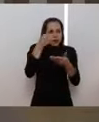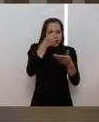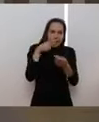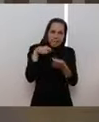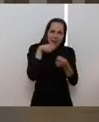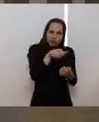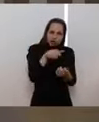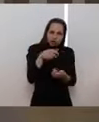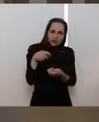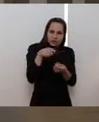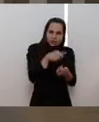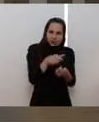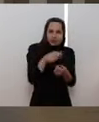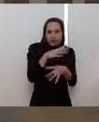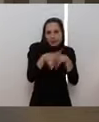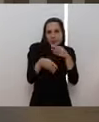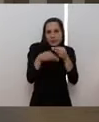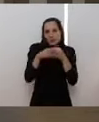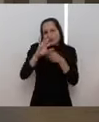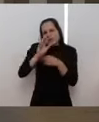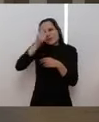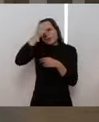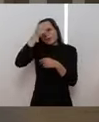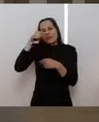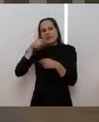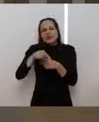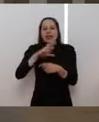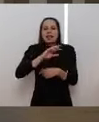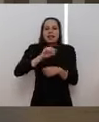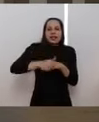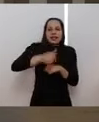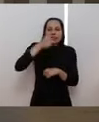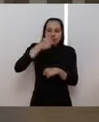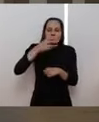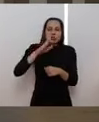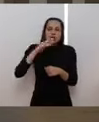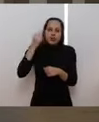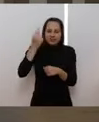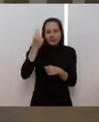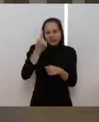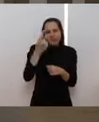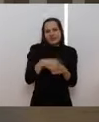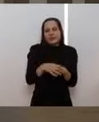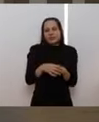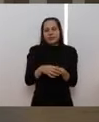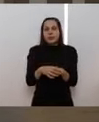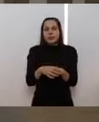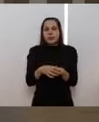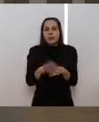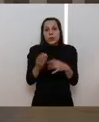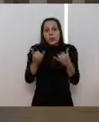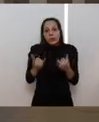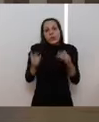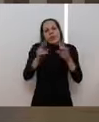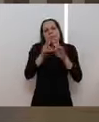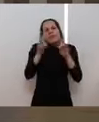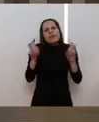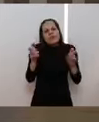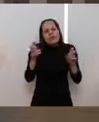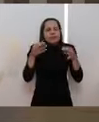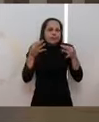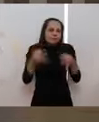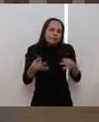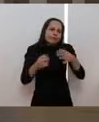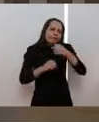a nuestra principal aliado estratégico la dirección general de sanidad vida tarifas y estamos en un periodo de consolidación